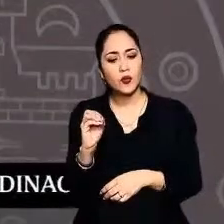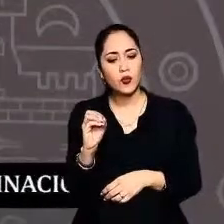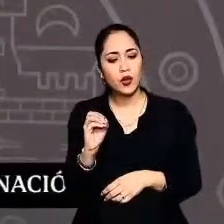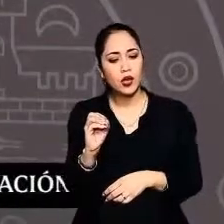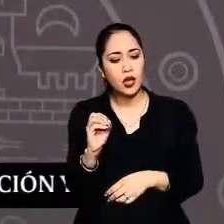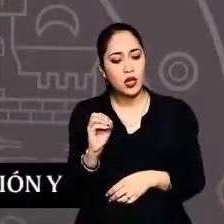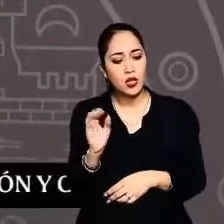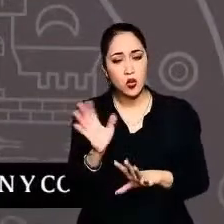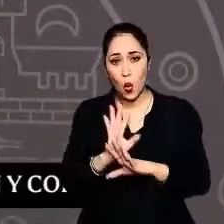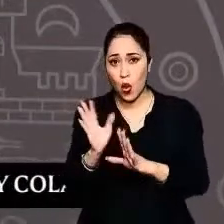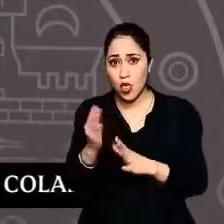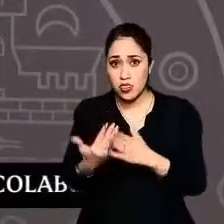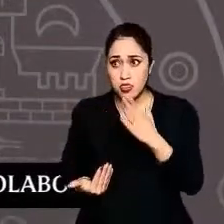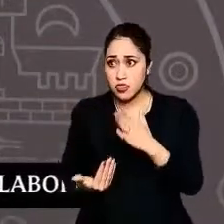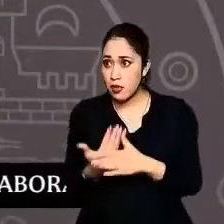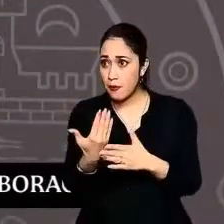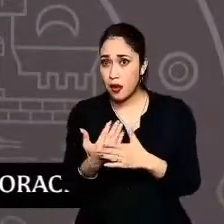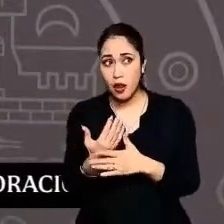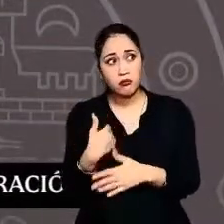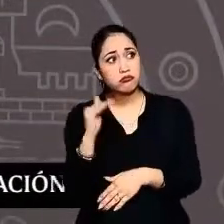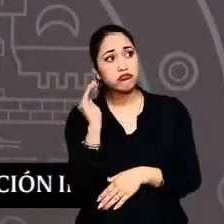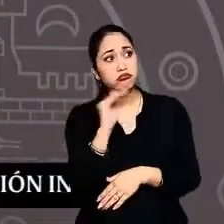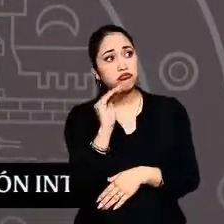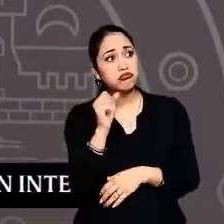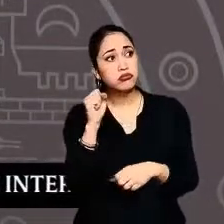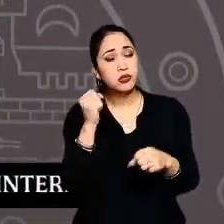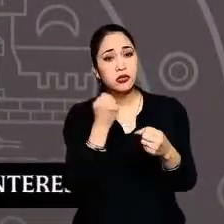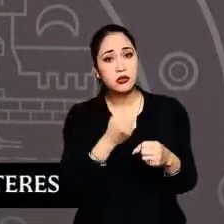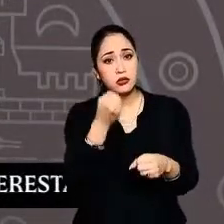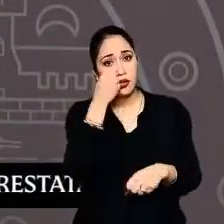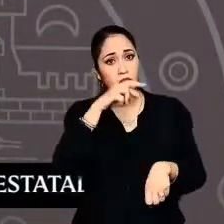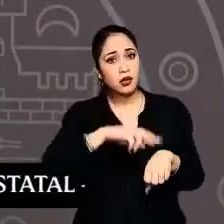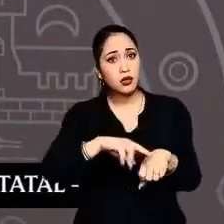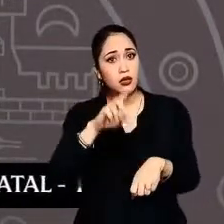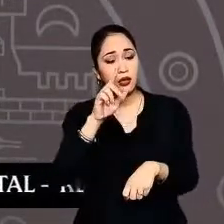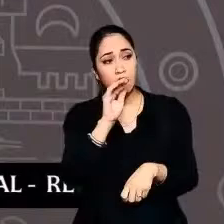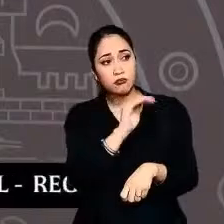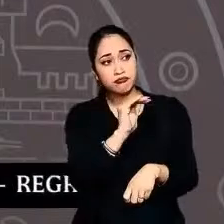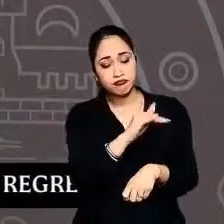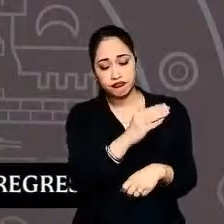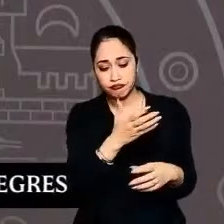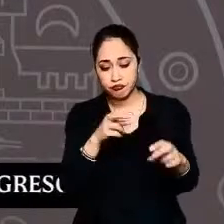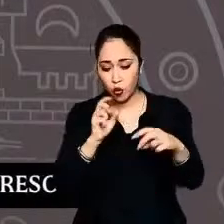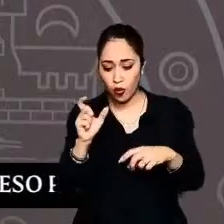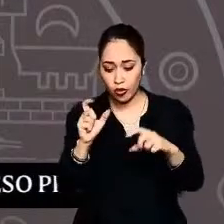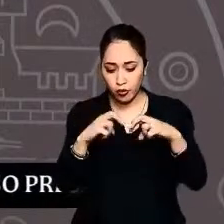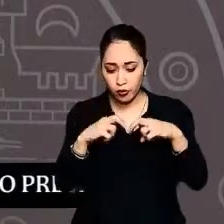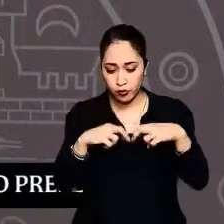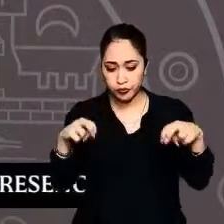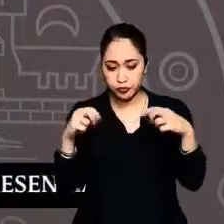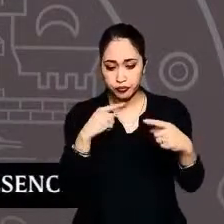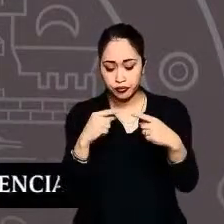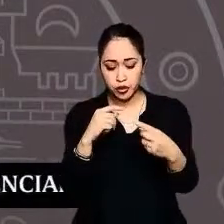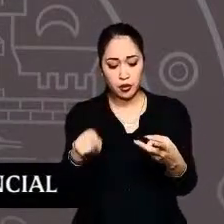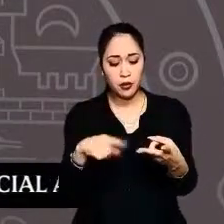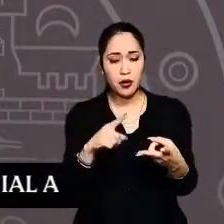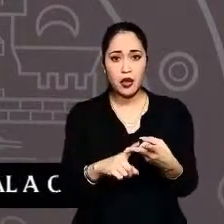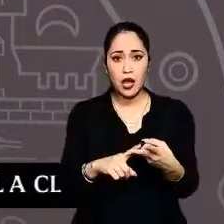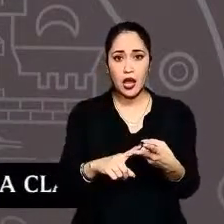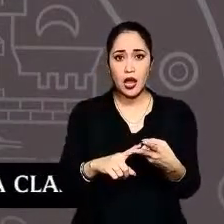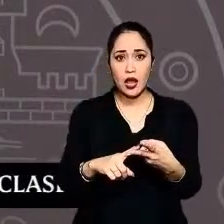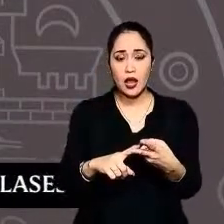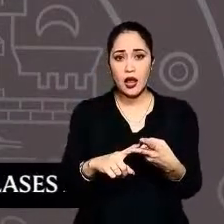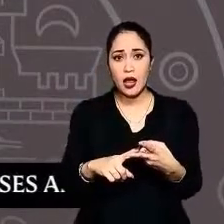Temprano le encargué yo al secretario en la mesa, le pedí yo al general Ávila y al